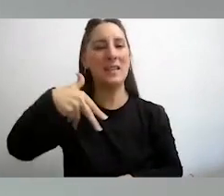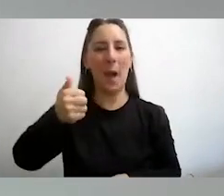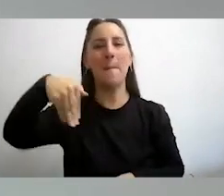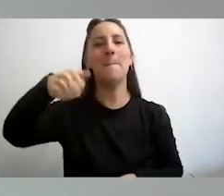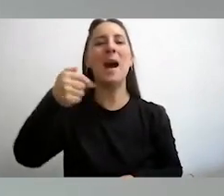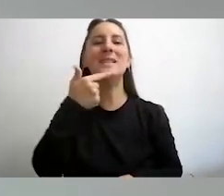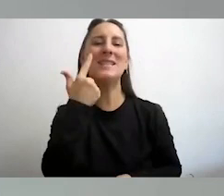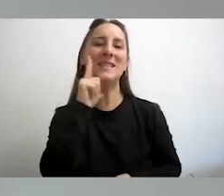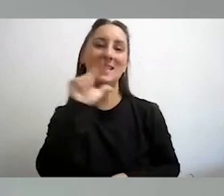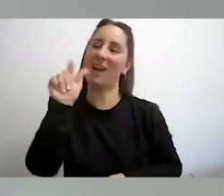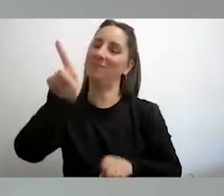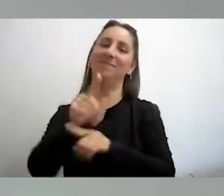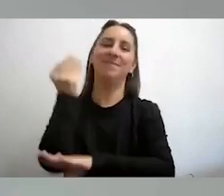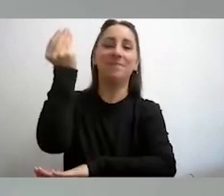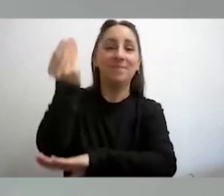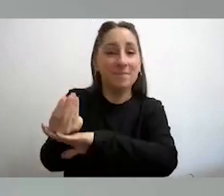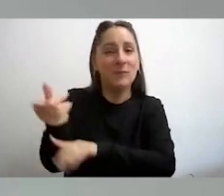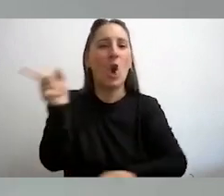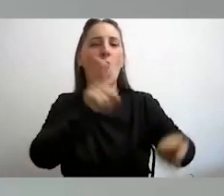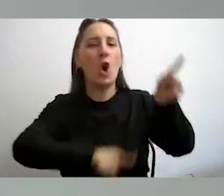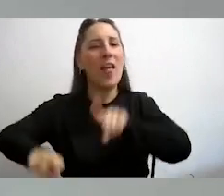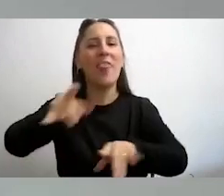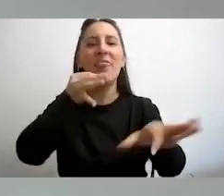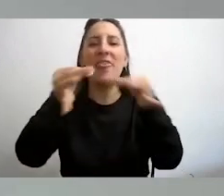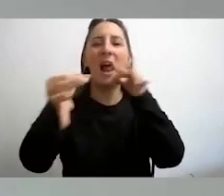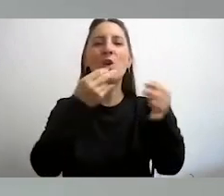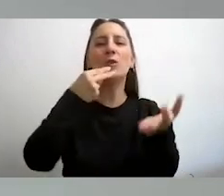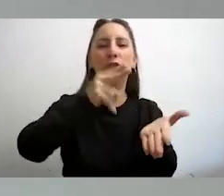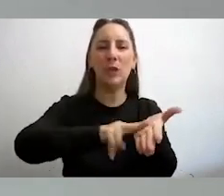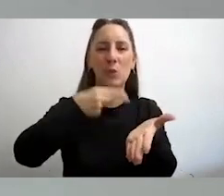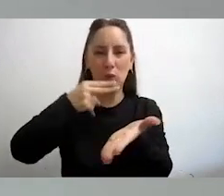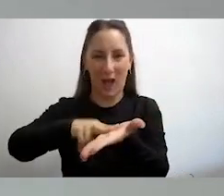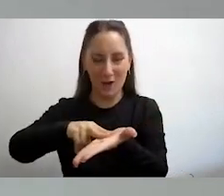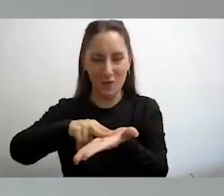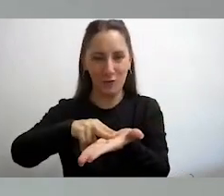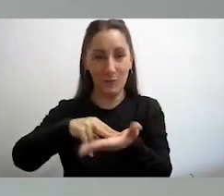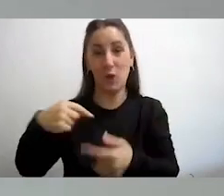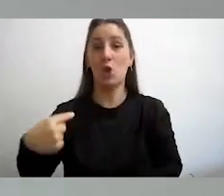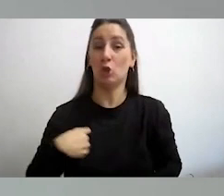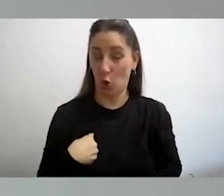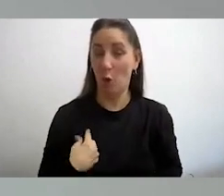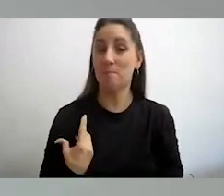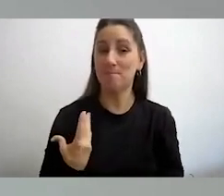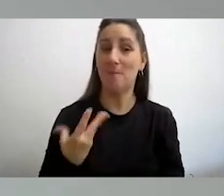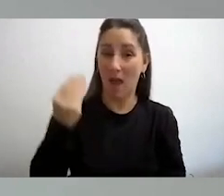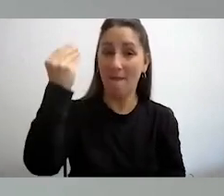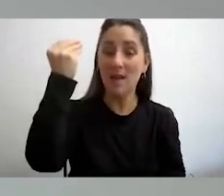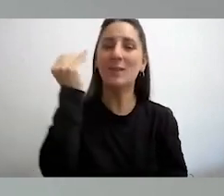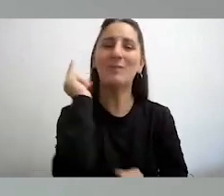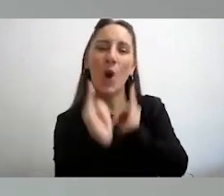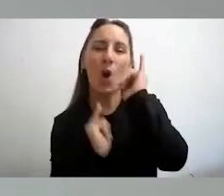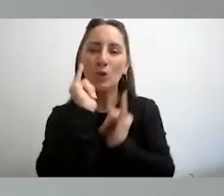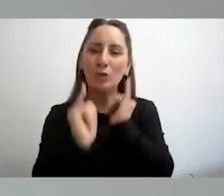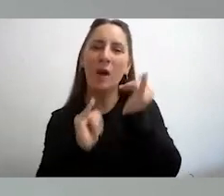nuestra coordinadora de diálogos tributarios. Bueno, yo varias veces comentaba esto